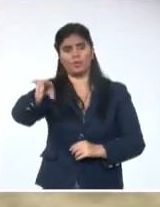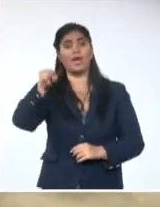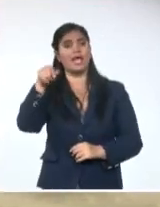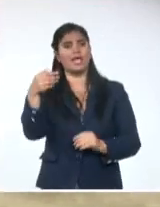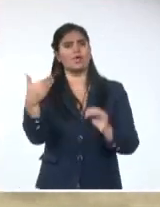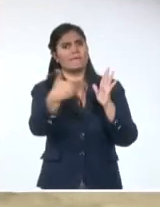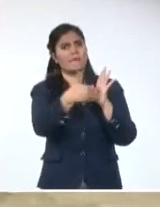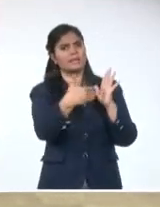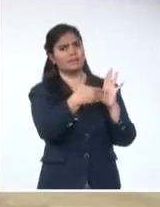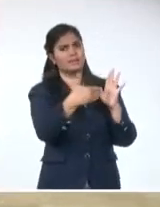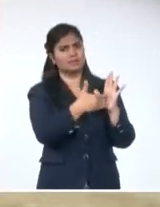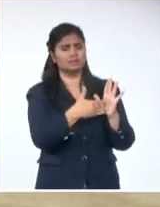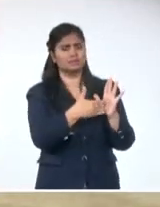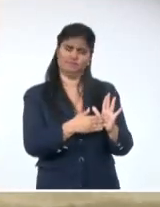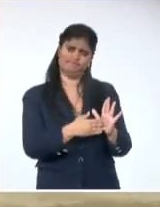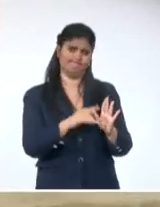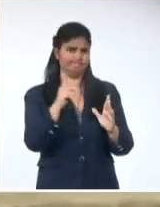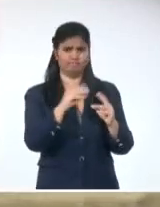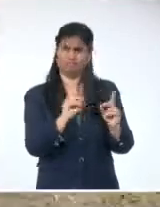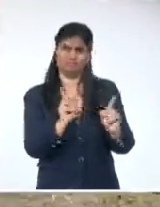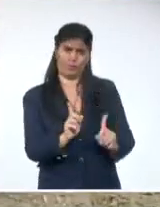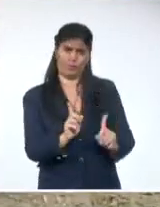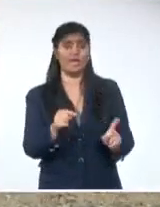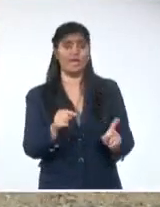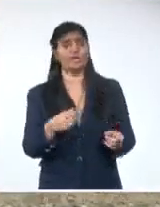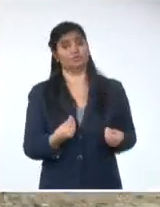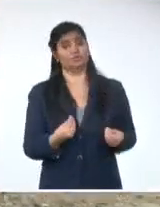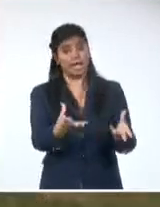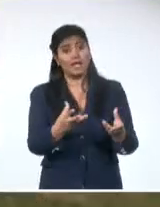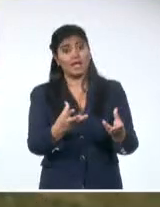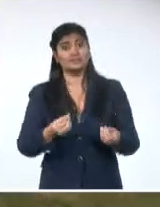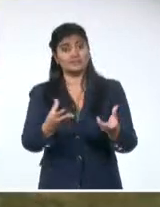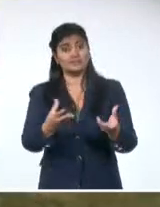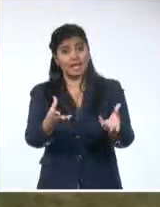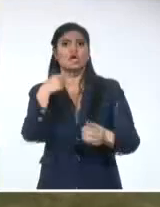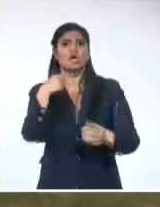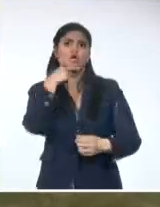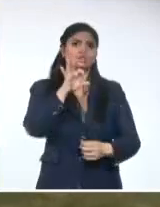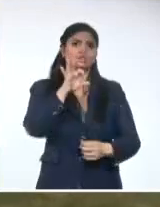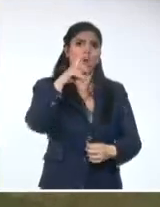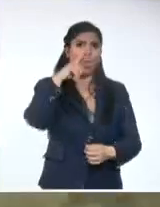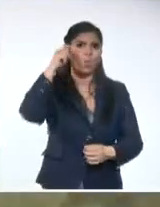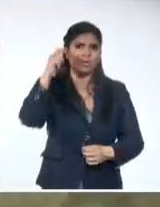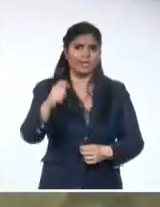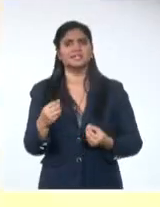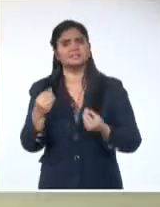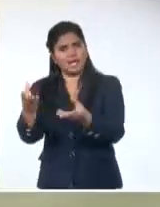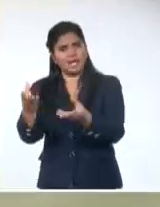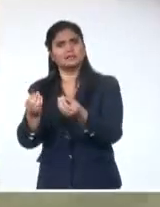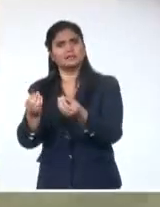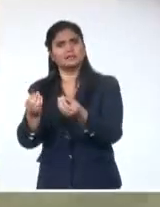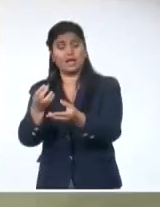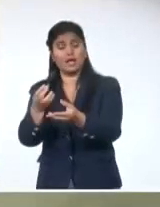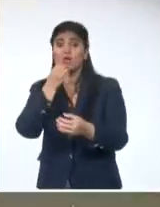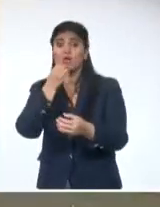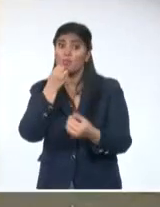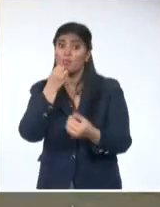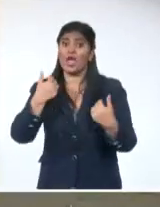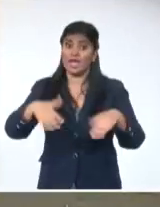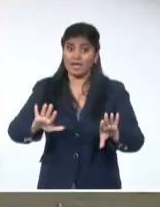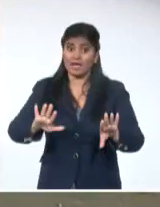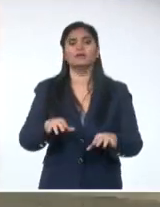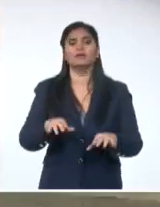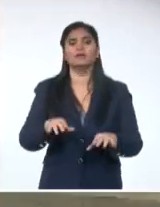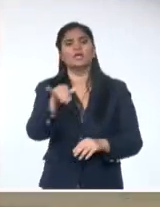al borde de la guerra con Rusia ya que está suministrando armas cada vez más letales aquí es e incluso puede llegar a enviar